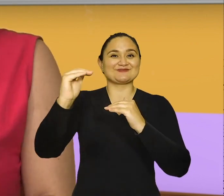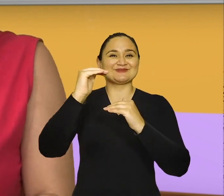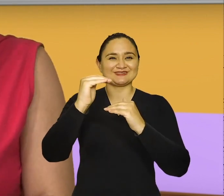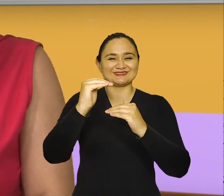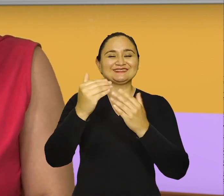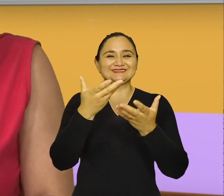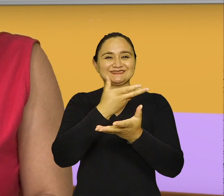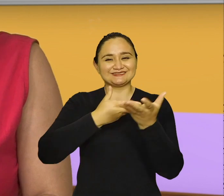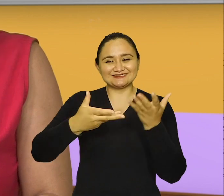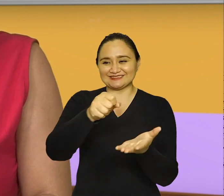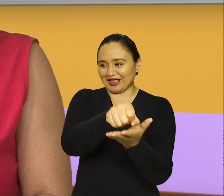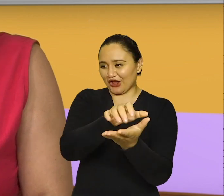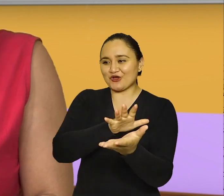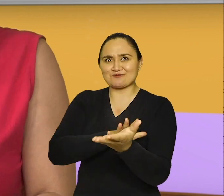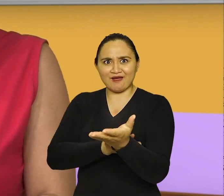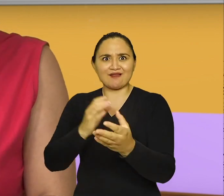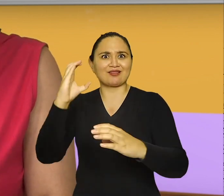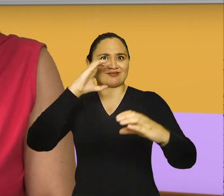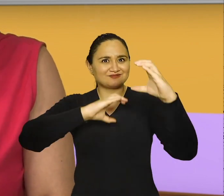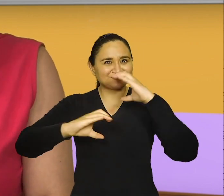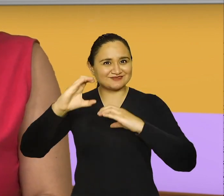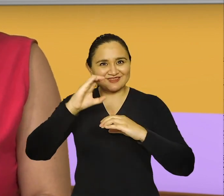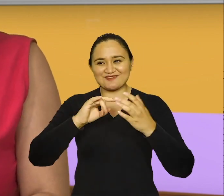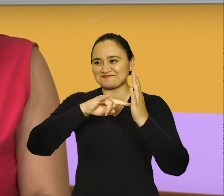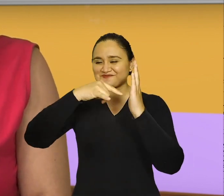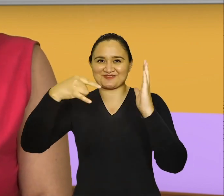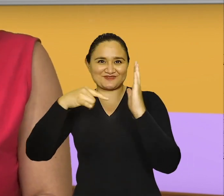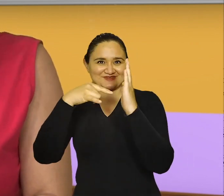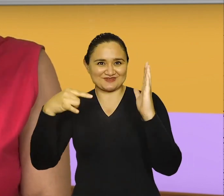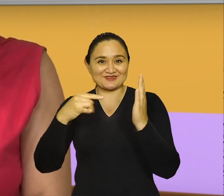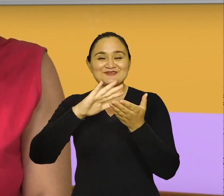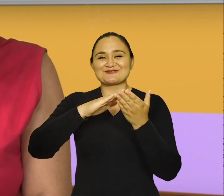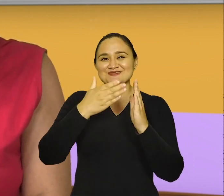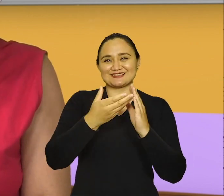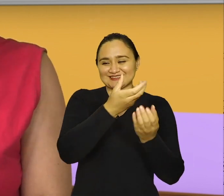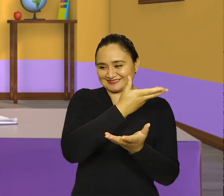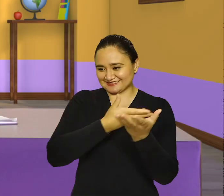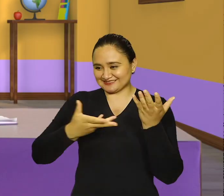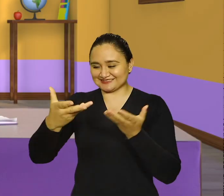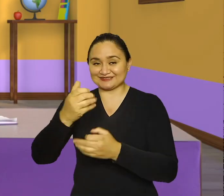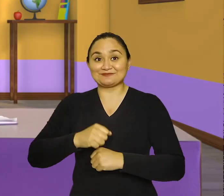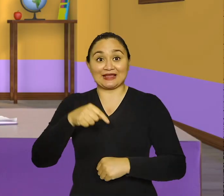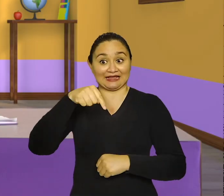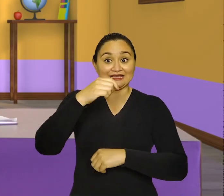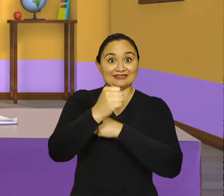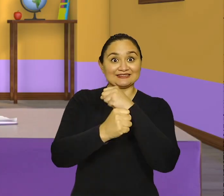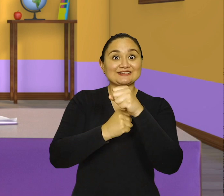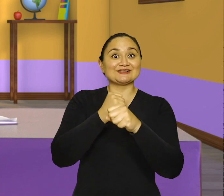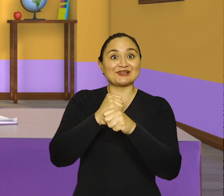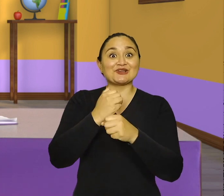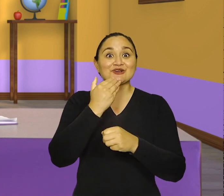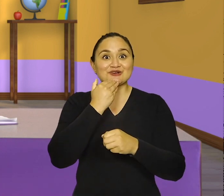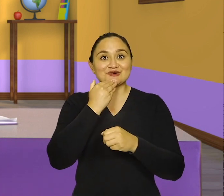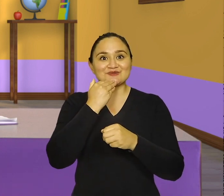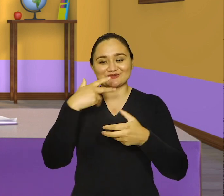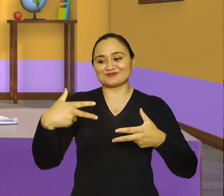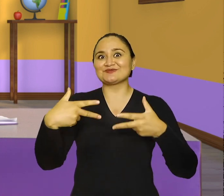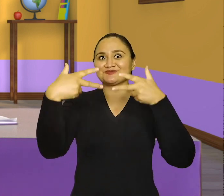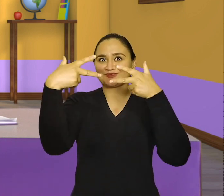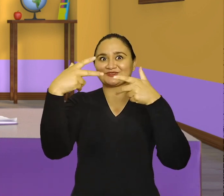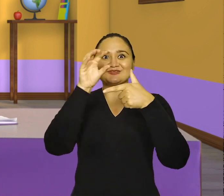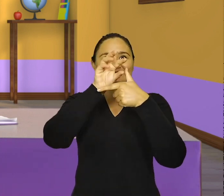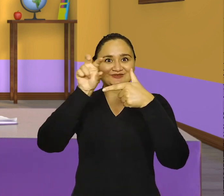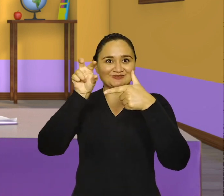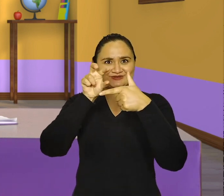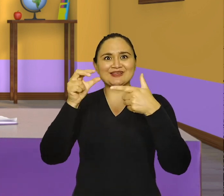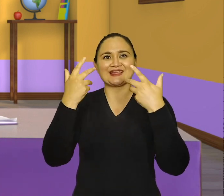Superior comparten sus proyectos científico-tecnológicos con la comunidad. Y este año será en modalidad